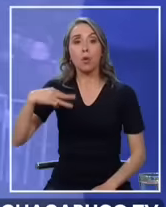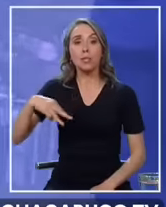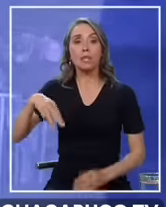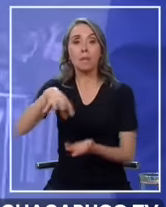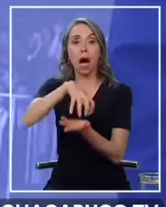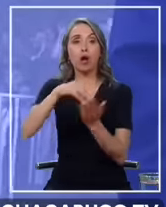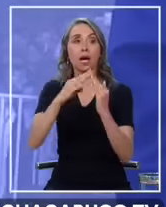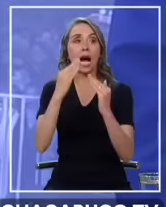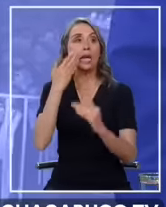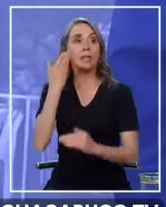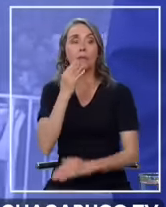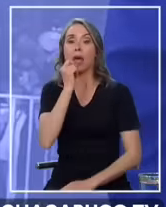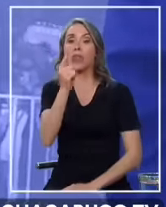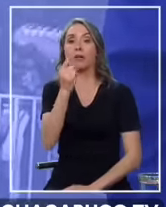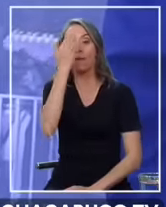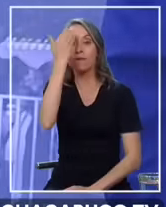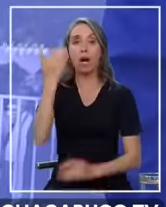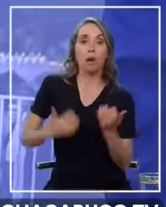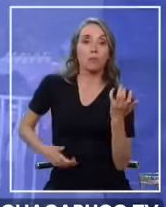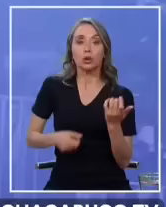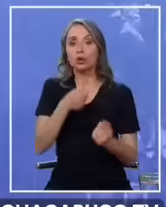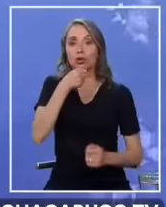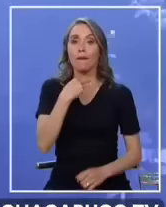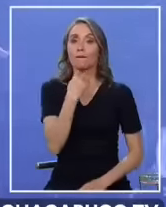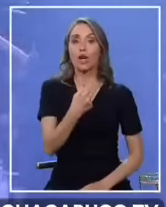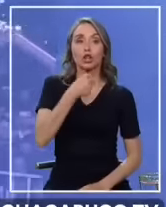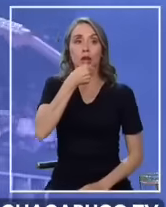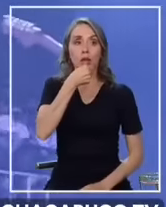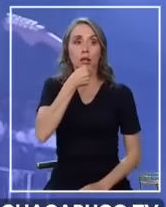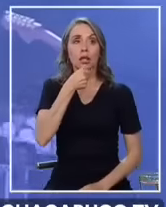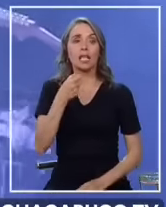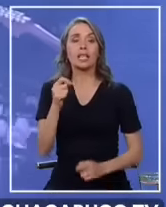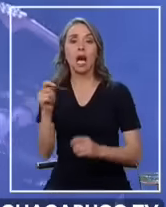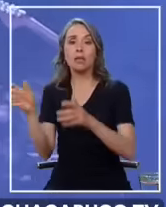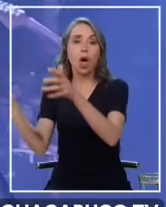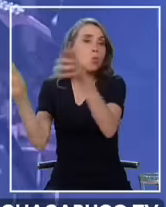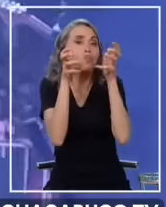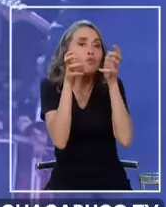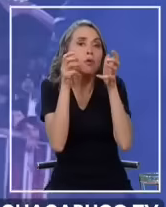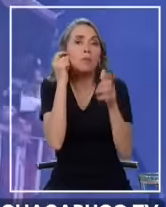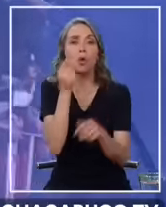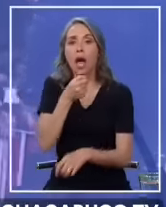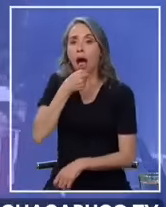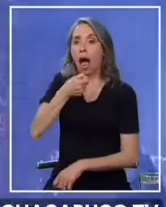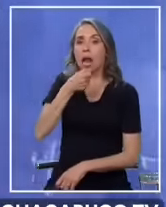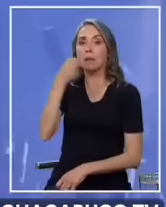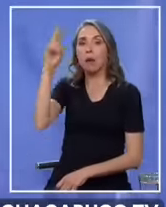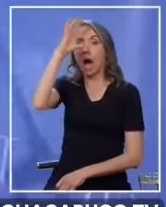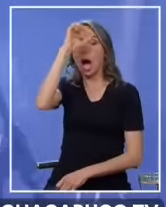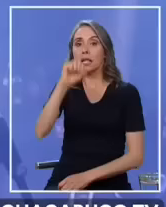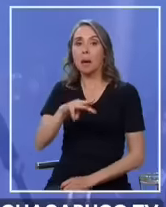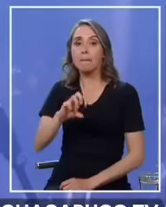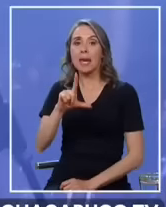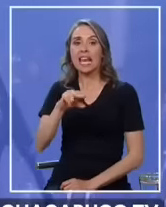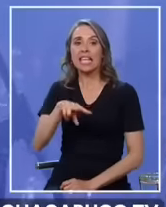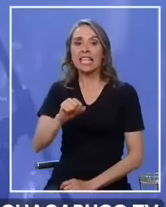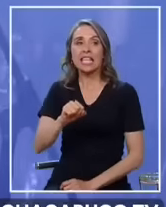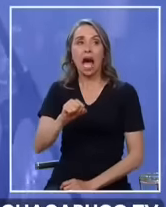de la comuna denunciaría al reconocido artista de intentar darle un beso en la boca a la animadora trasandina Melina